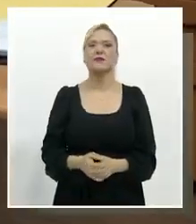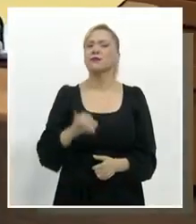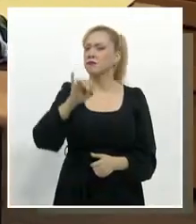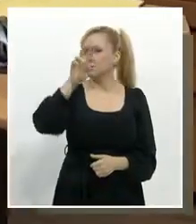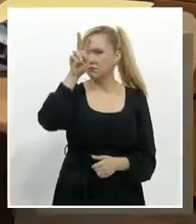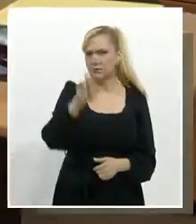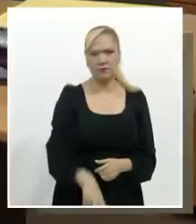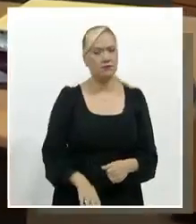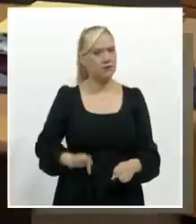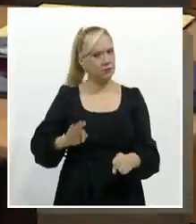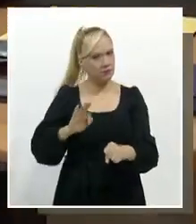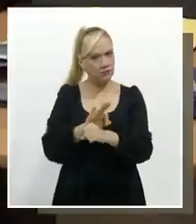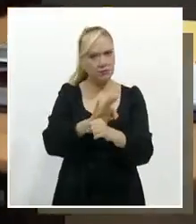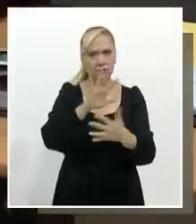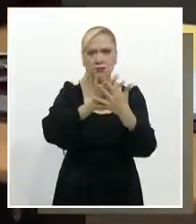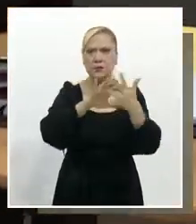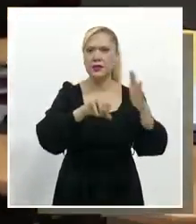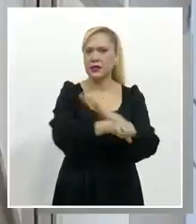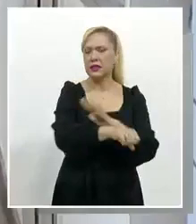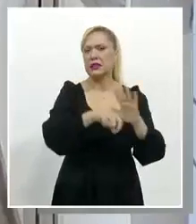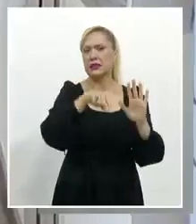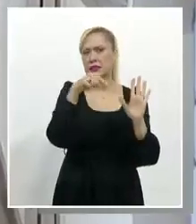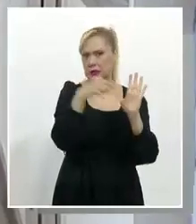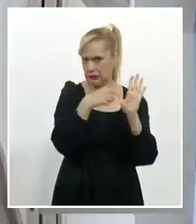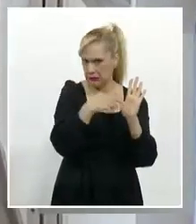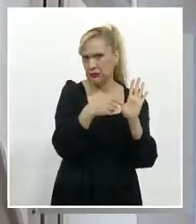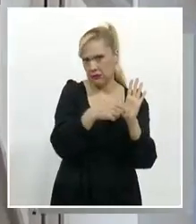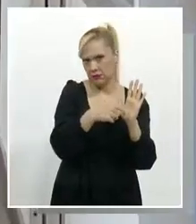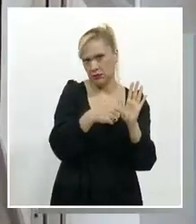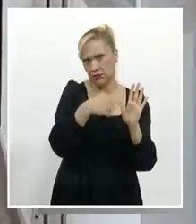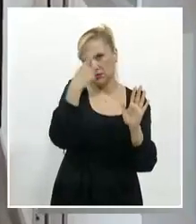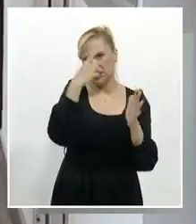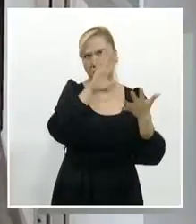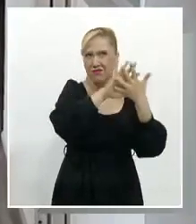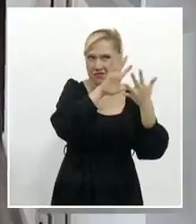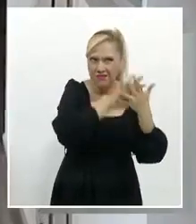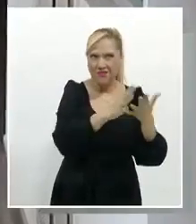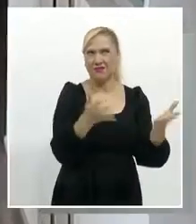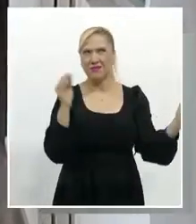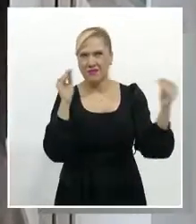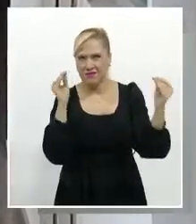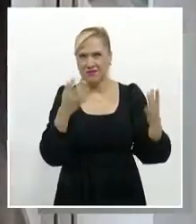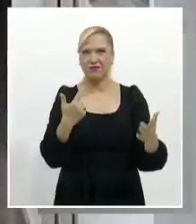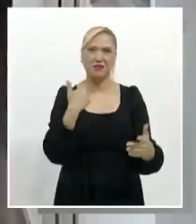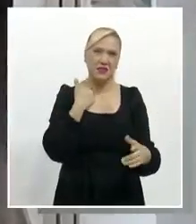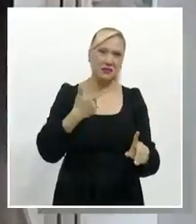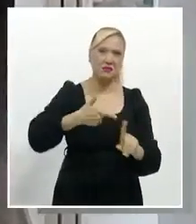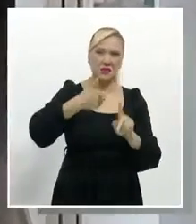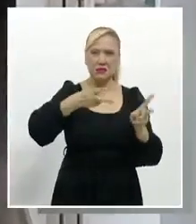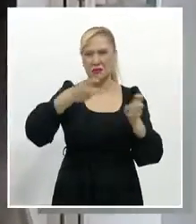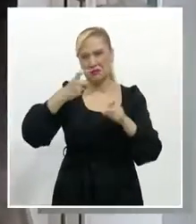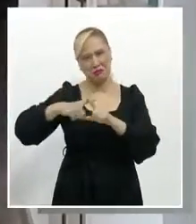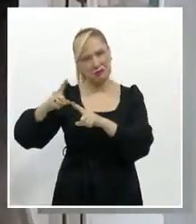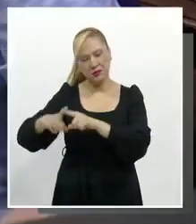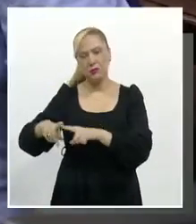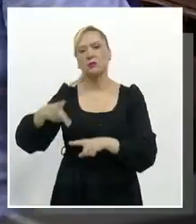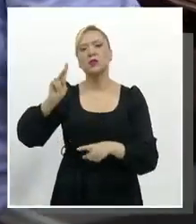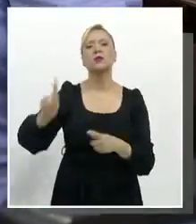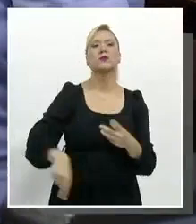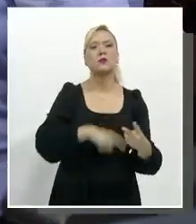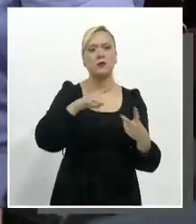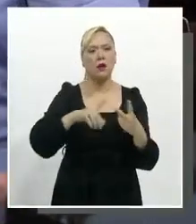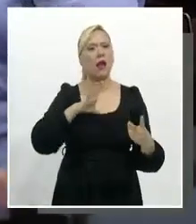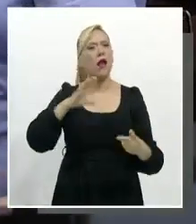Evidentemente, la defensa penal, pero también al lado de la defensa penal encontramos la asesoría